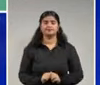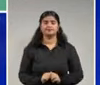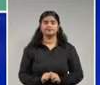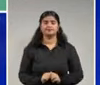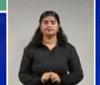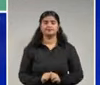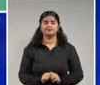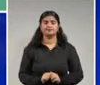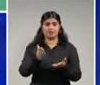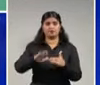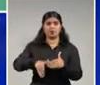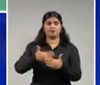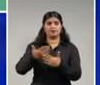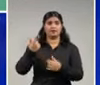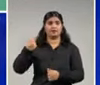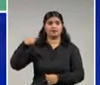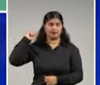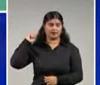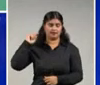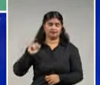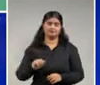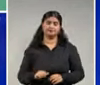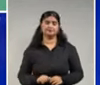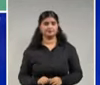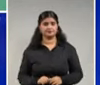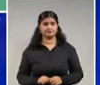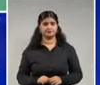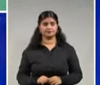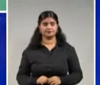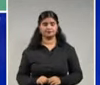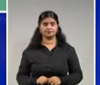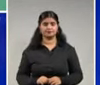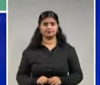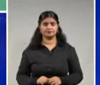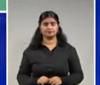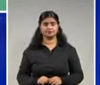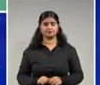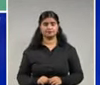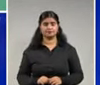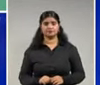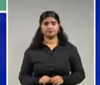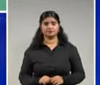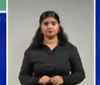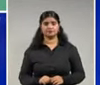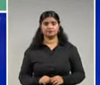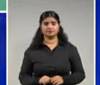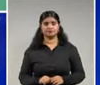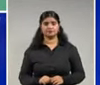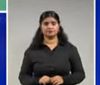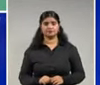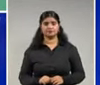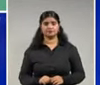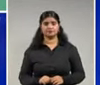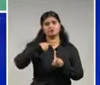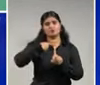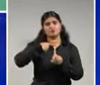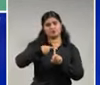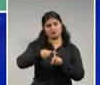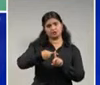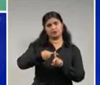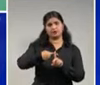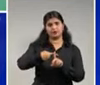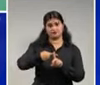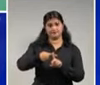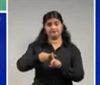una transmisión en solo uno de sus 11 municipios. Artemisa, un solo caso positivo de